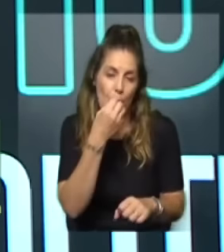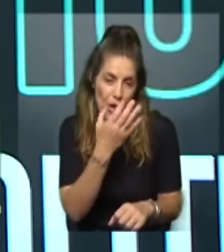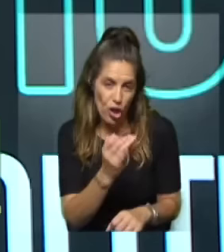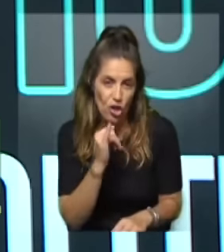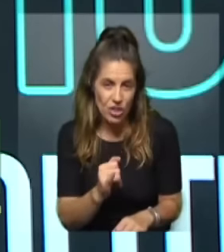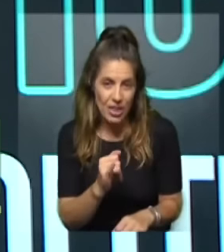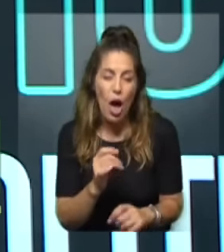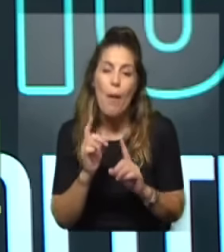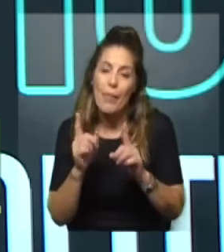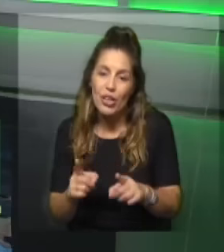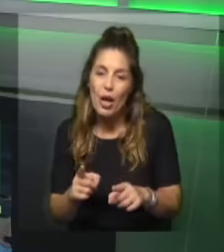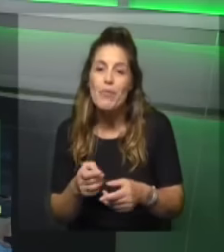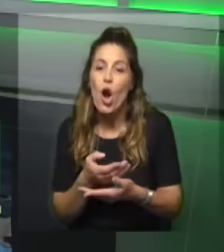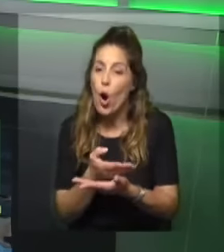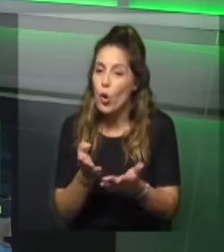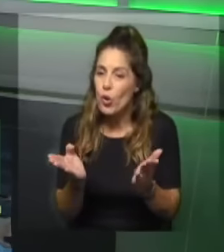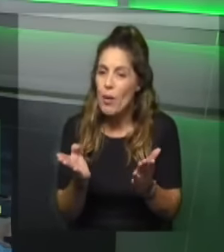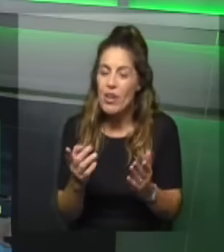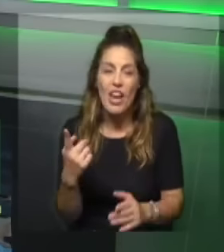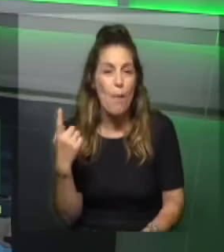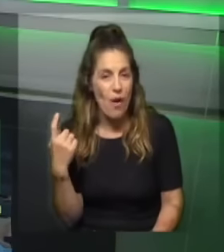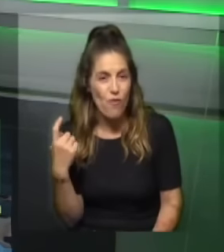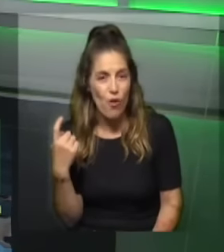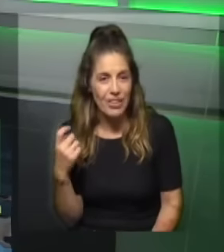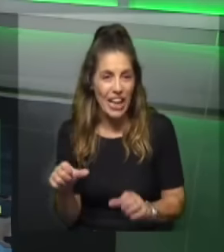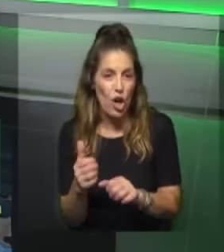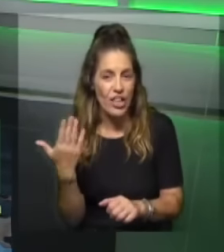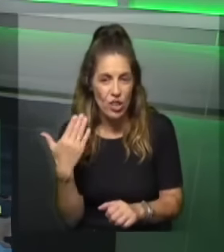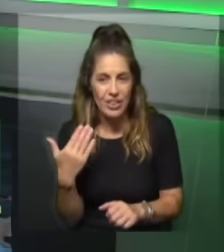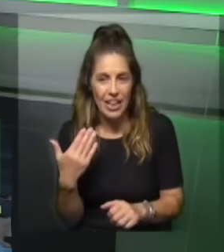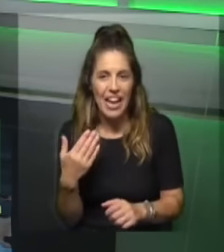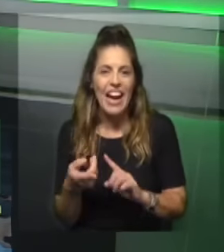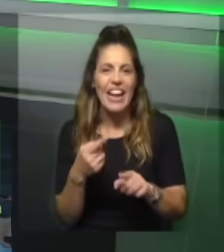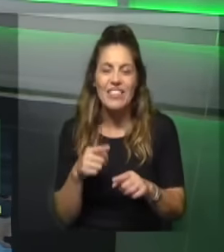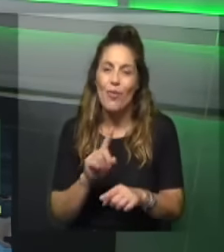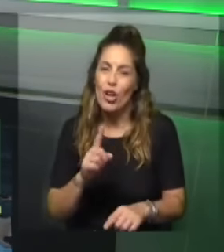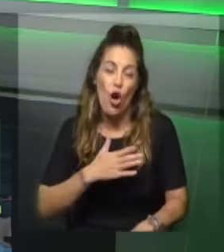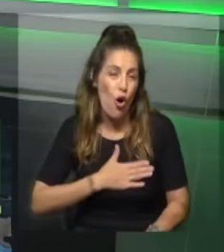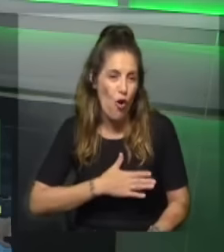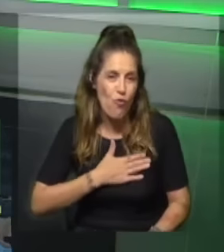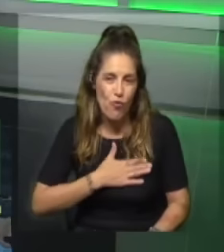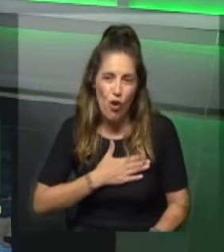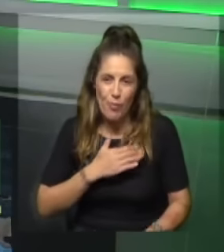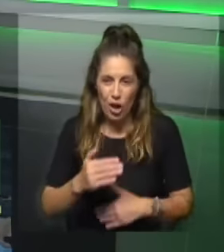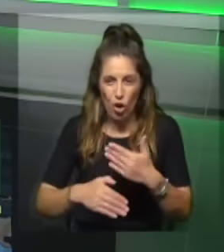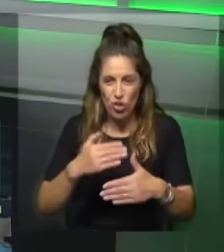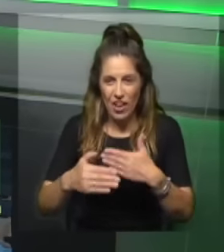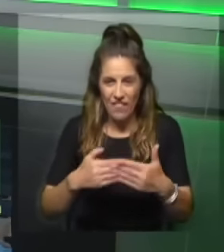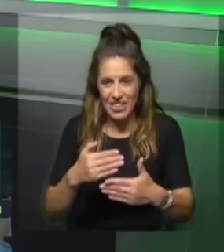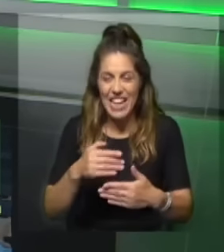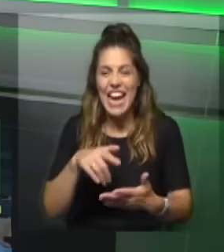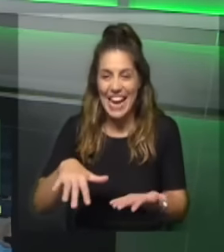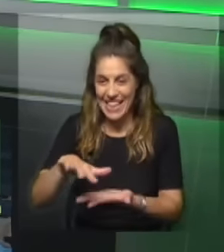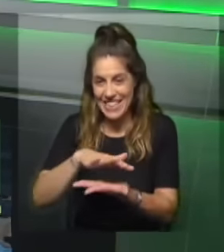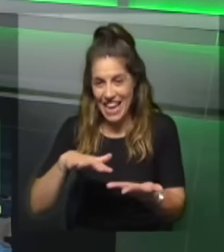algo pero con una muestra quizás más fuerte que lo que hizo anteriormente con respecto a la disconformidad con los avances logrados en esa